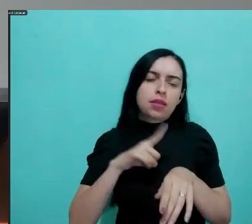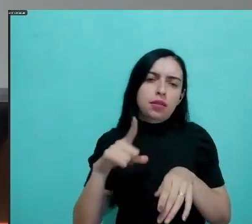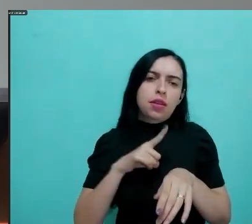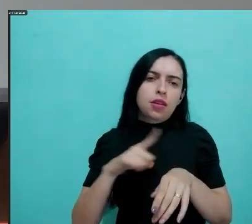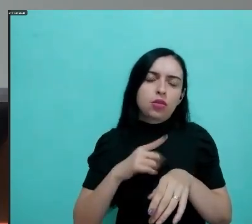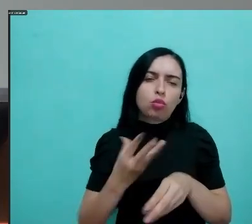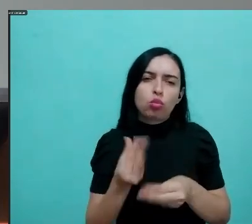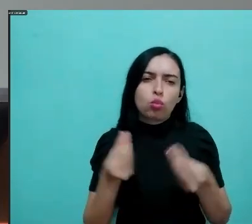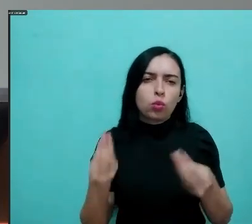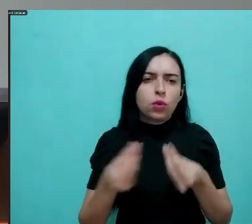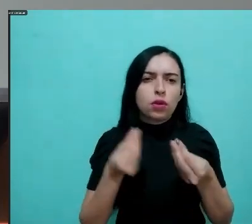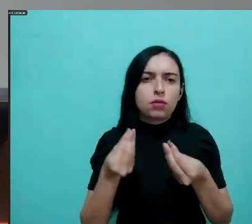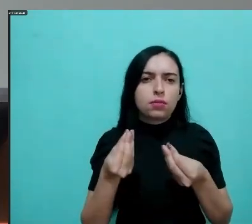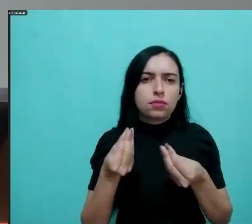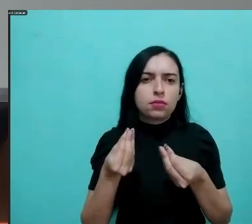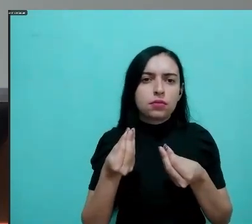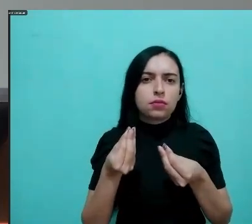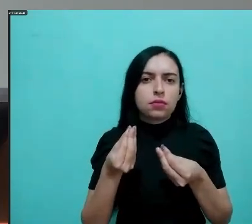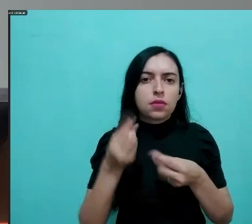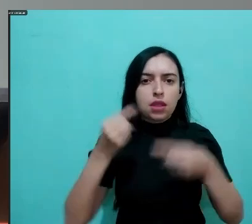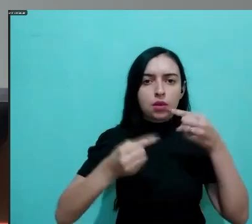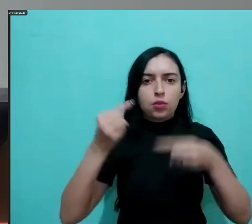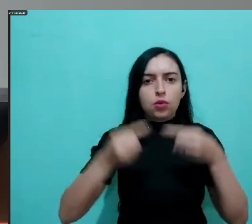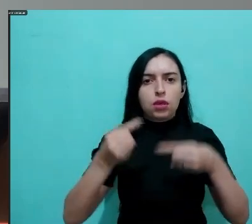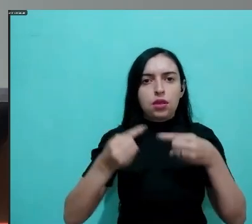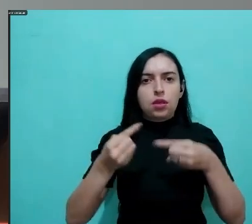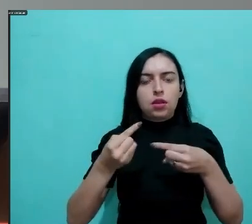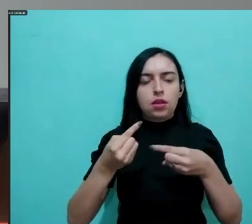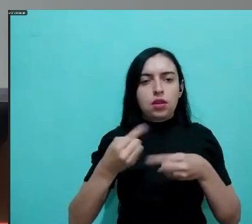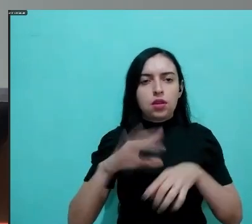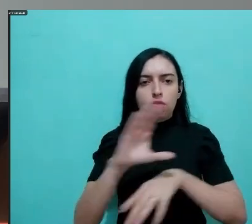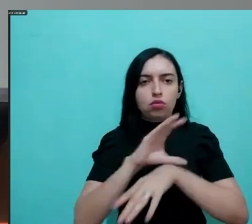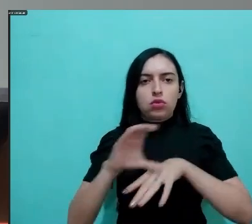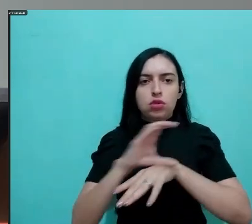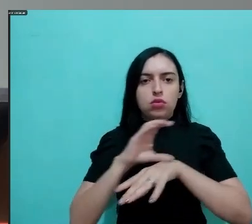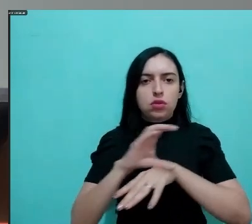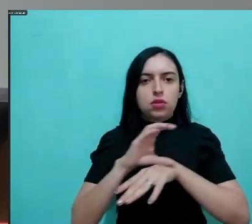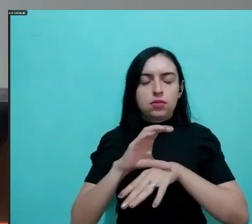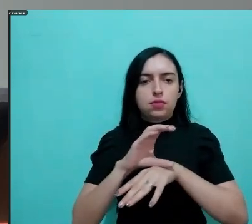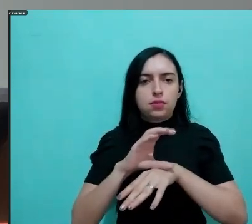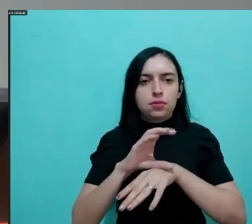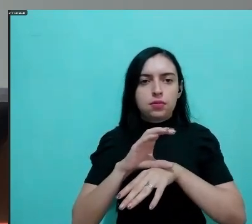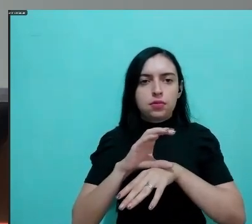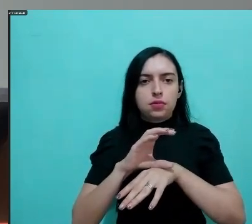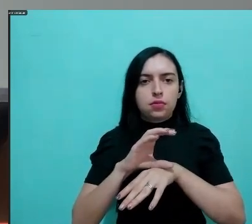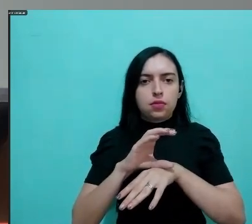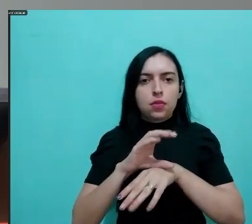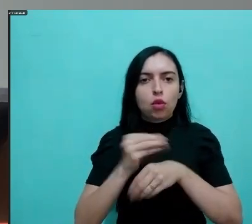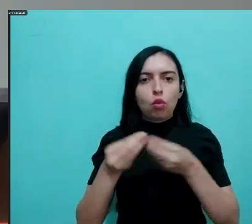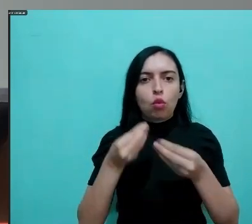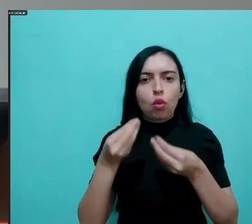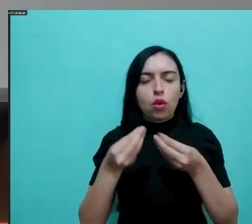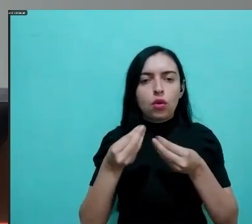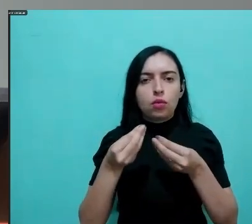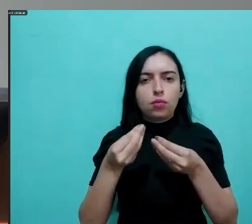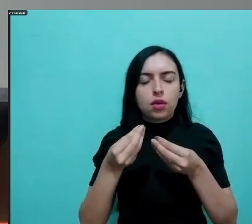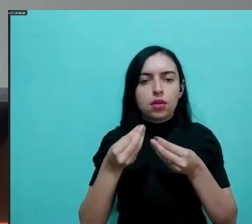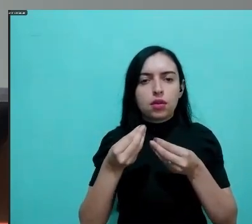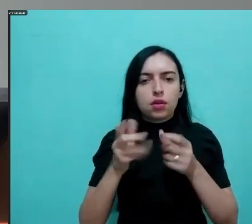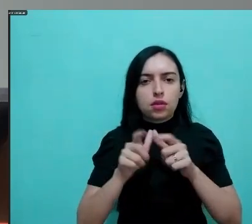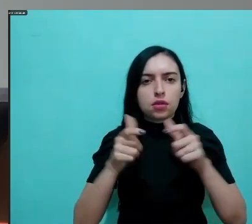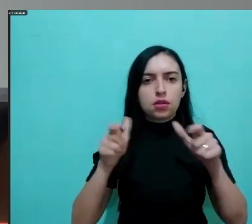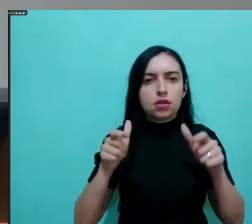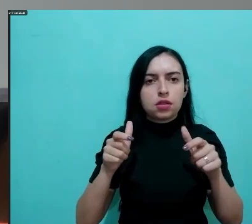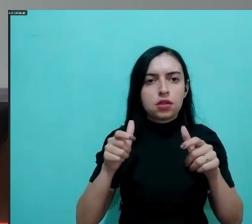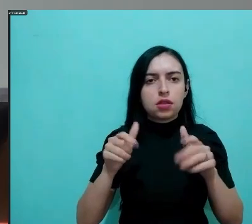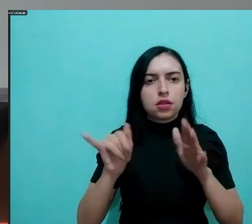de entierro del debate constitucional ahora. Y esa forma de extinción de las ideologías